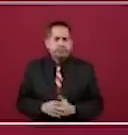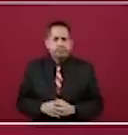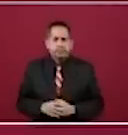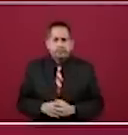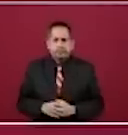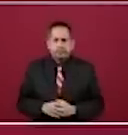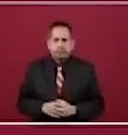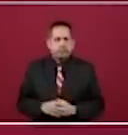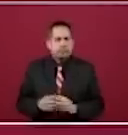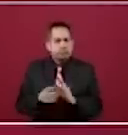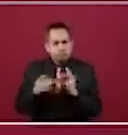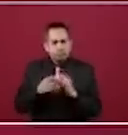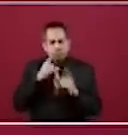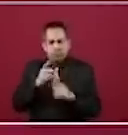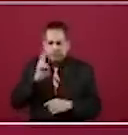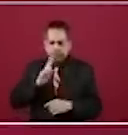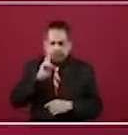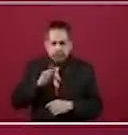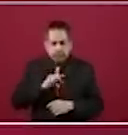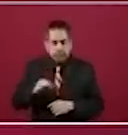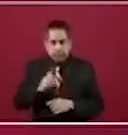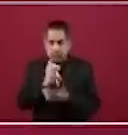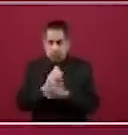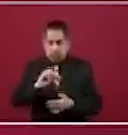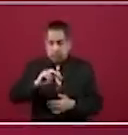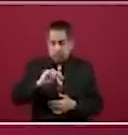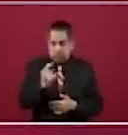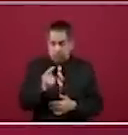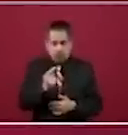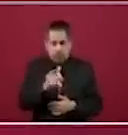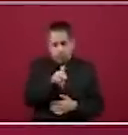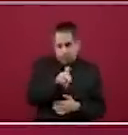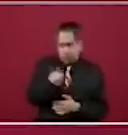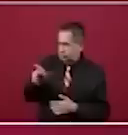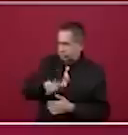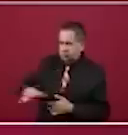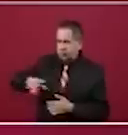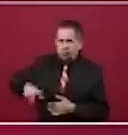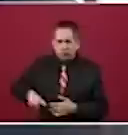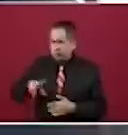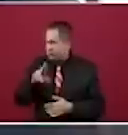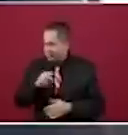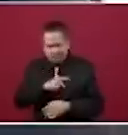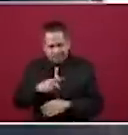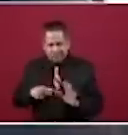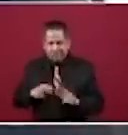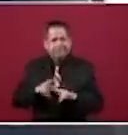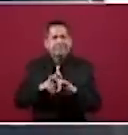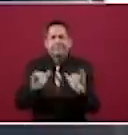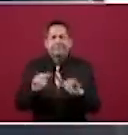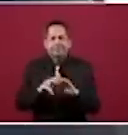Se está procurando, no solo en el CONACYT, sino en todo el gobierno, que no haya